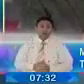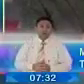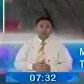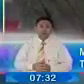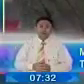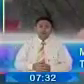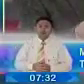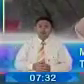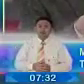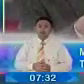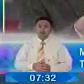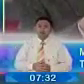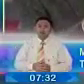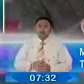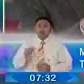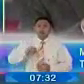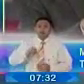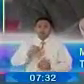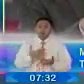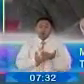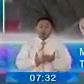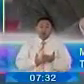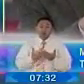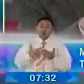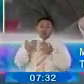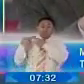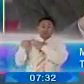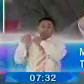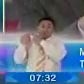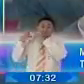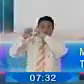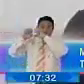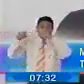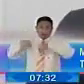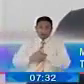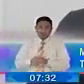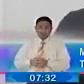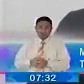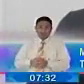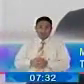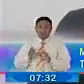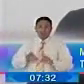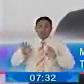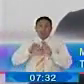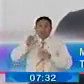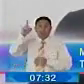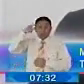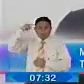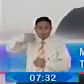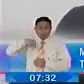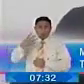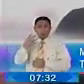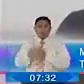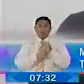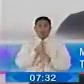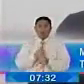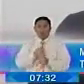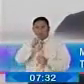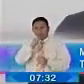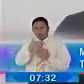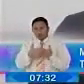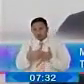Bueno, claro, es un modelo de concesión. Es importante resaltar que el gobierno en estos 4 años de gestión, bueno, falta un poco